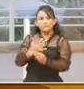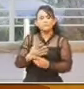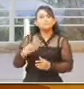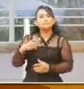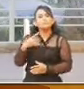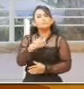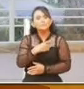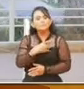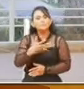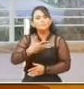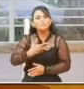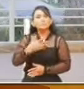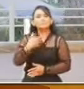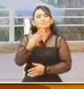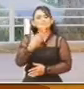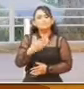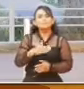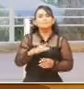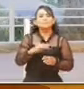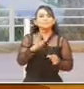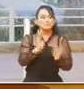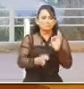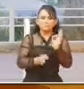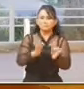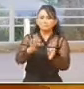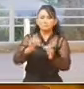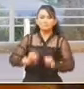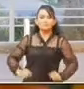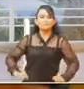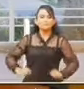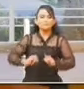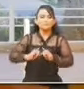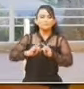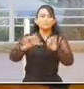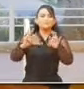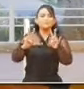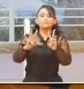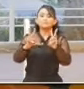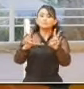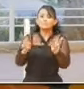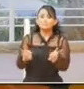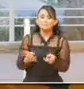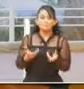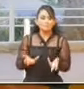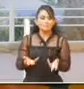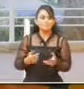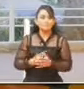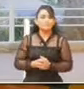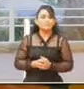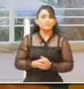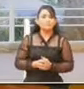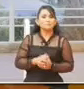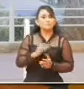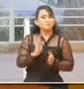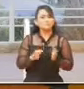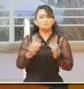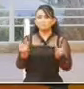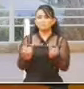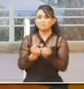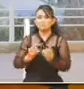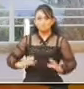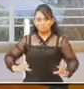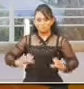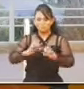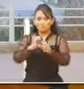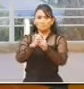debe contar con el visto bueno de las instituciones que se dedican al tema y el visto bueno de Protección Civil.